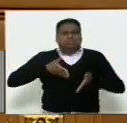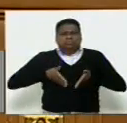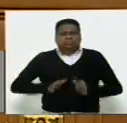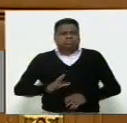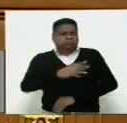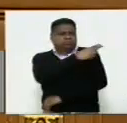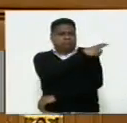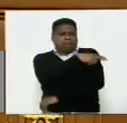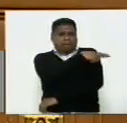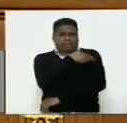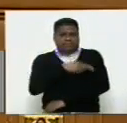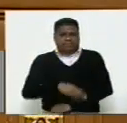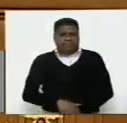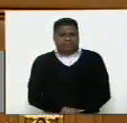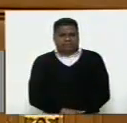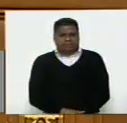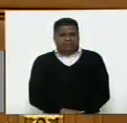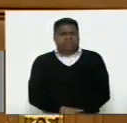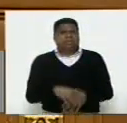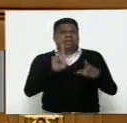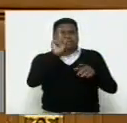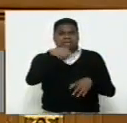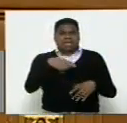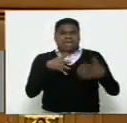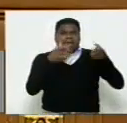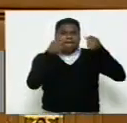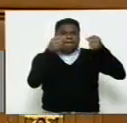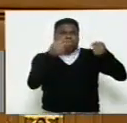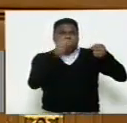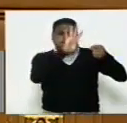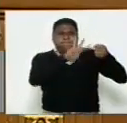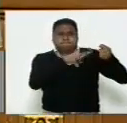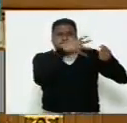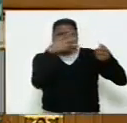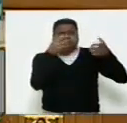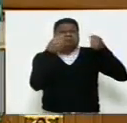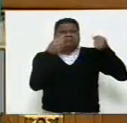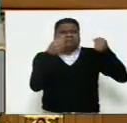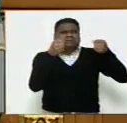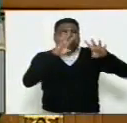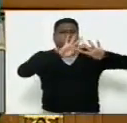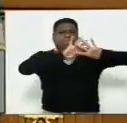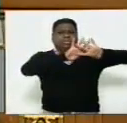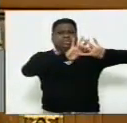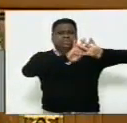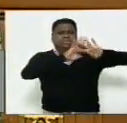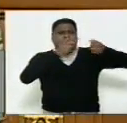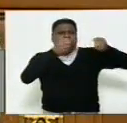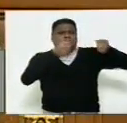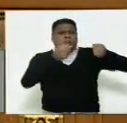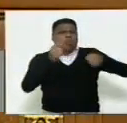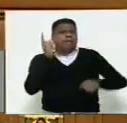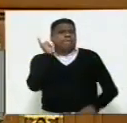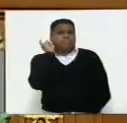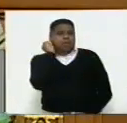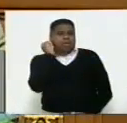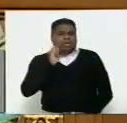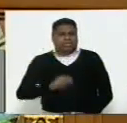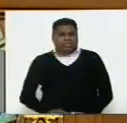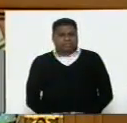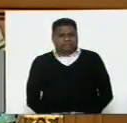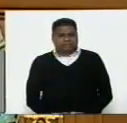prisión de las mujeres, que consideraba que eran las mujeres en mayor